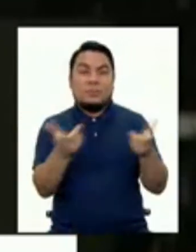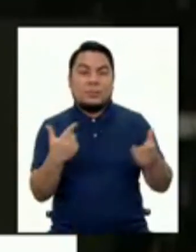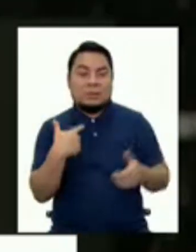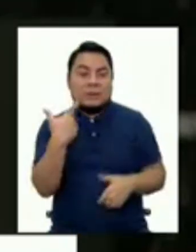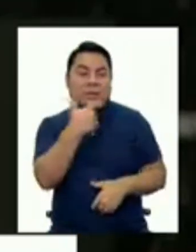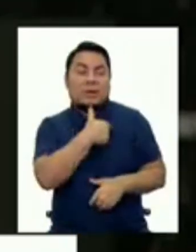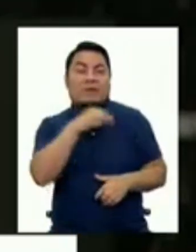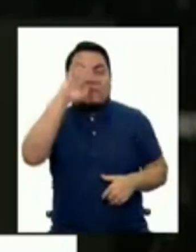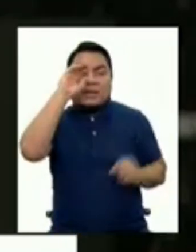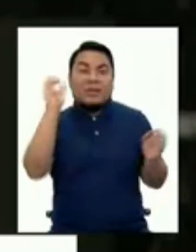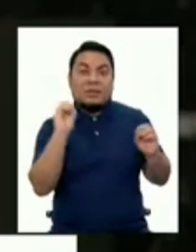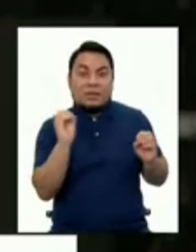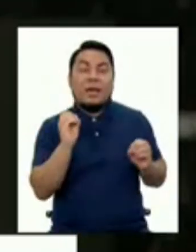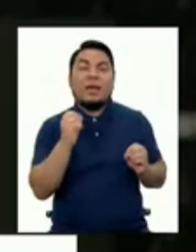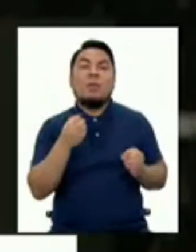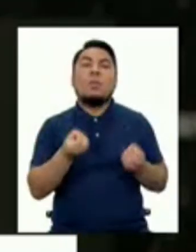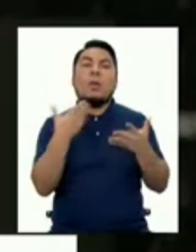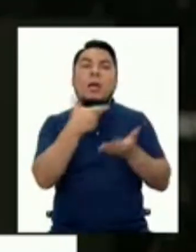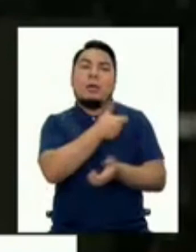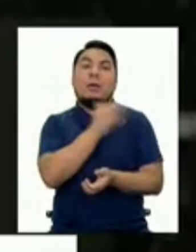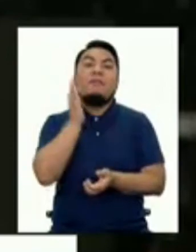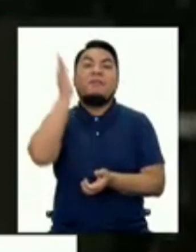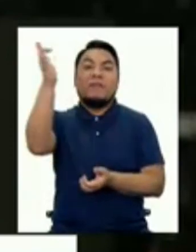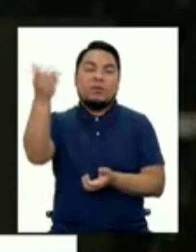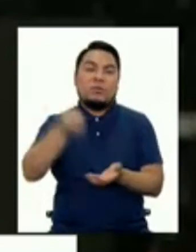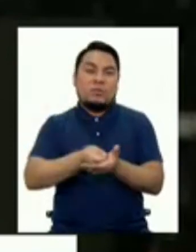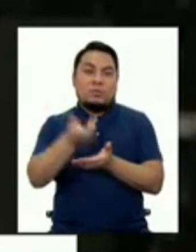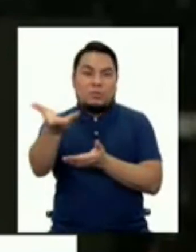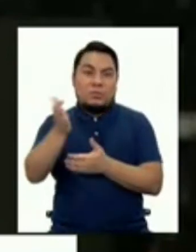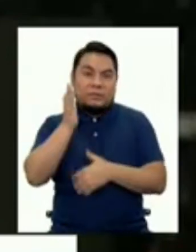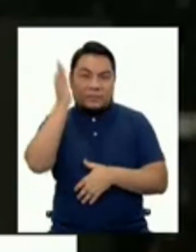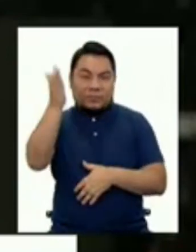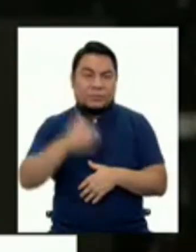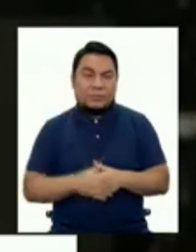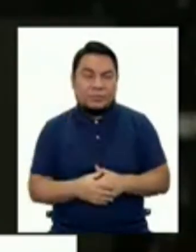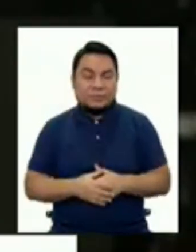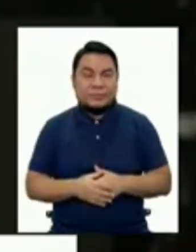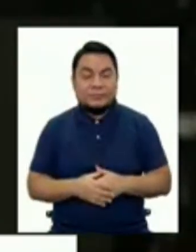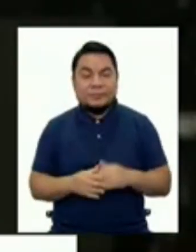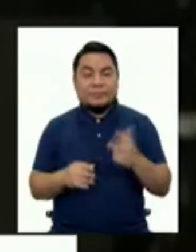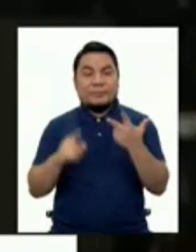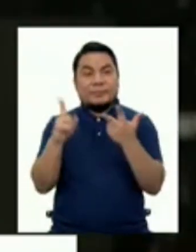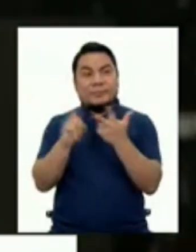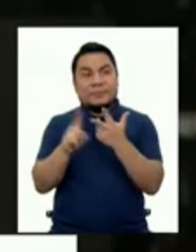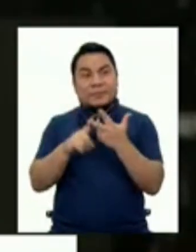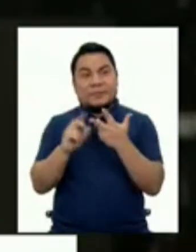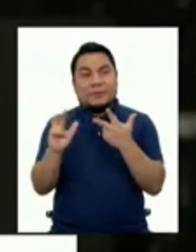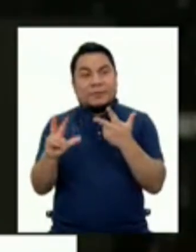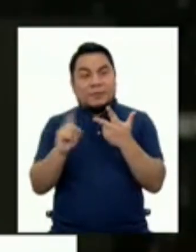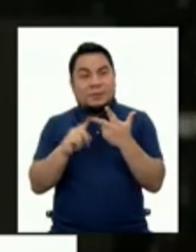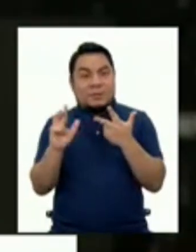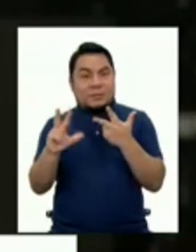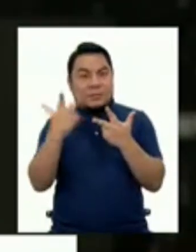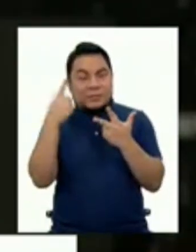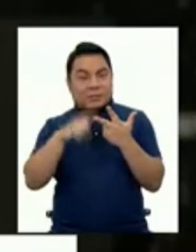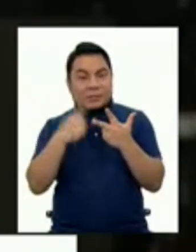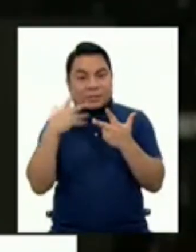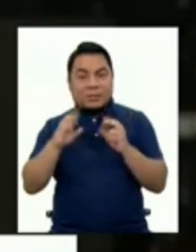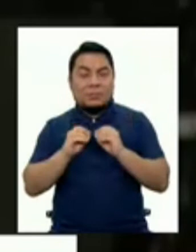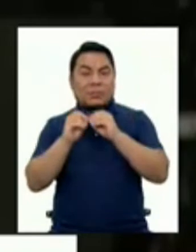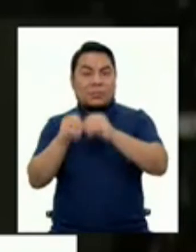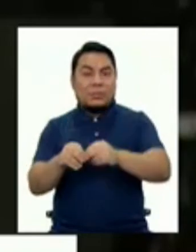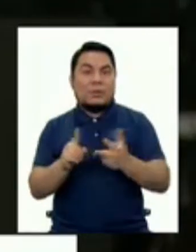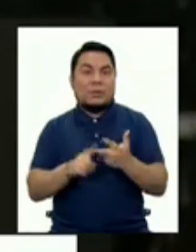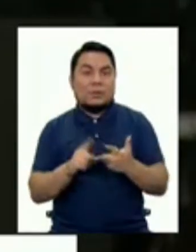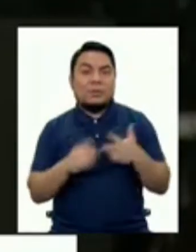contaminada, de tal manera que podamos planificar bien nuestra compra en el futuro. Una cuarta medida que estamos